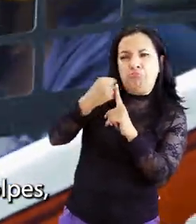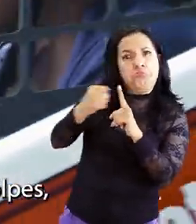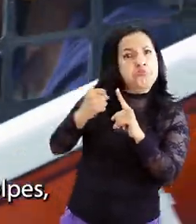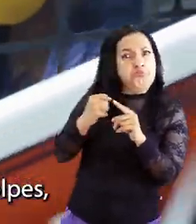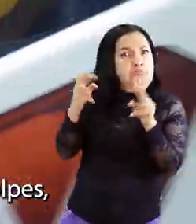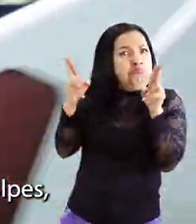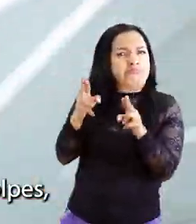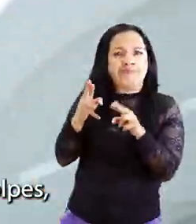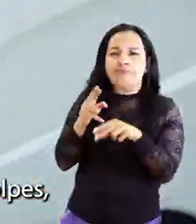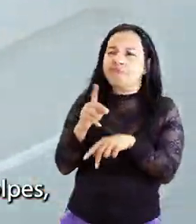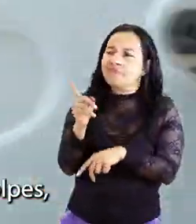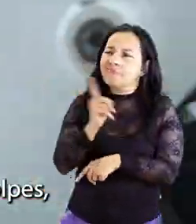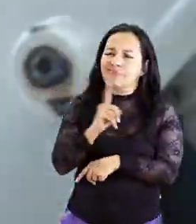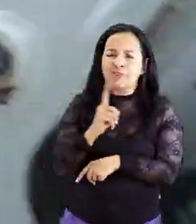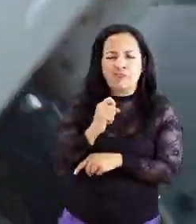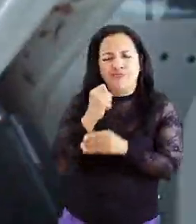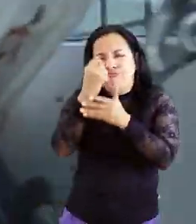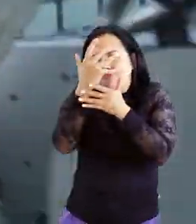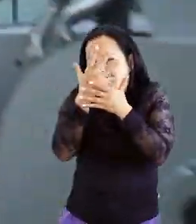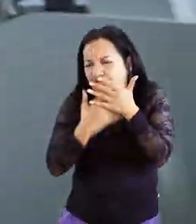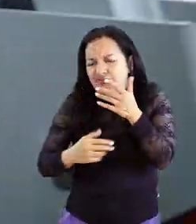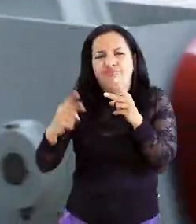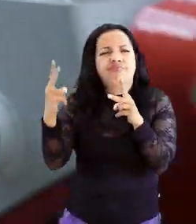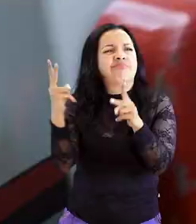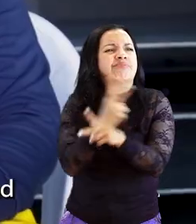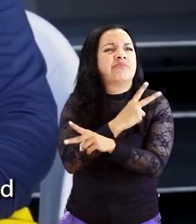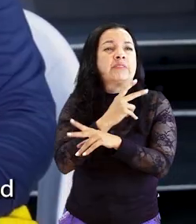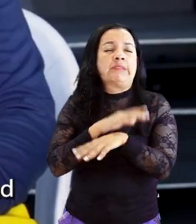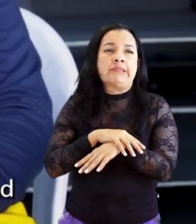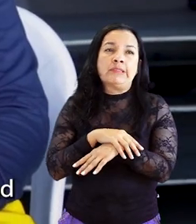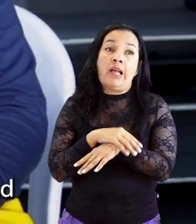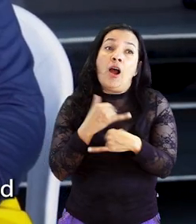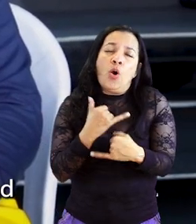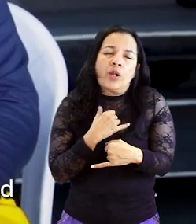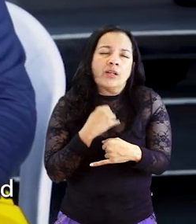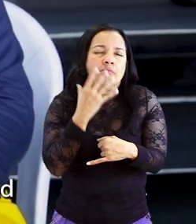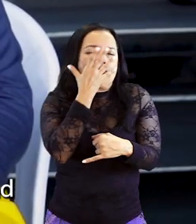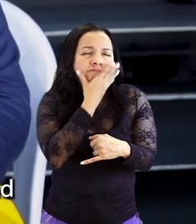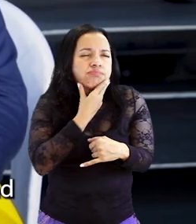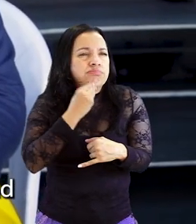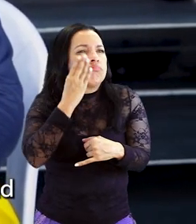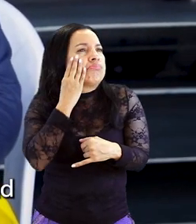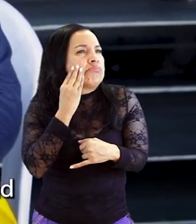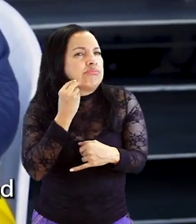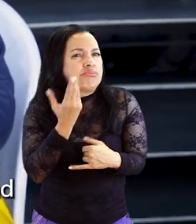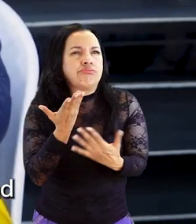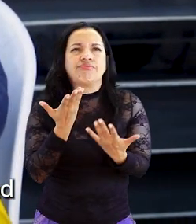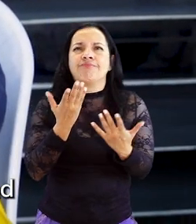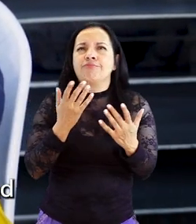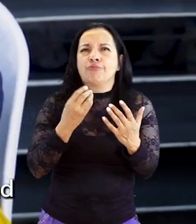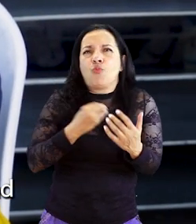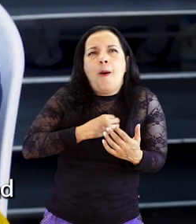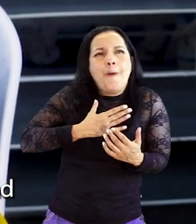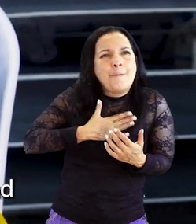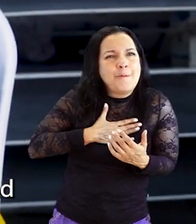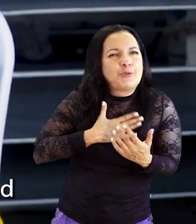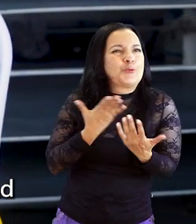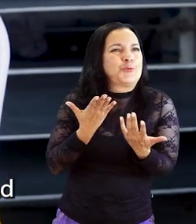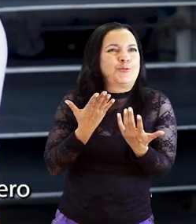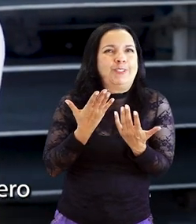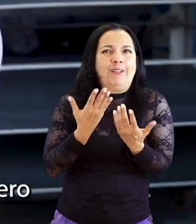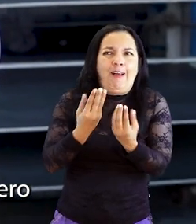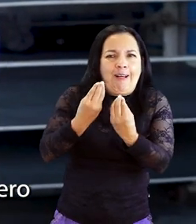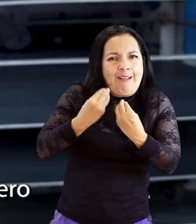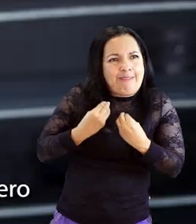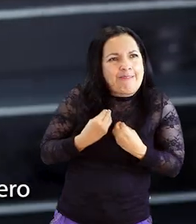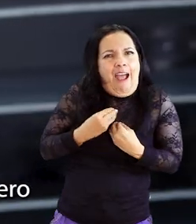los golpes, y no lo es. Es una experiencia maravillosa, una grande